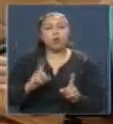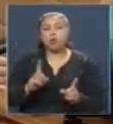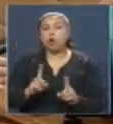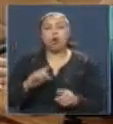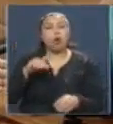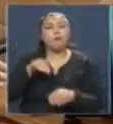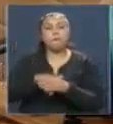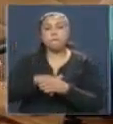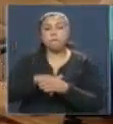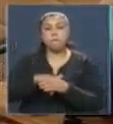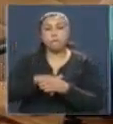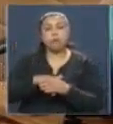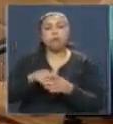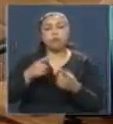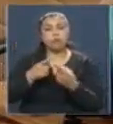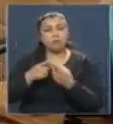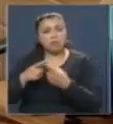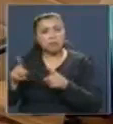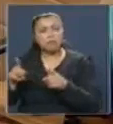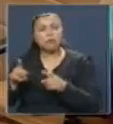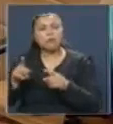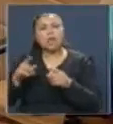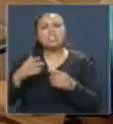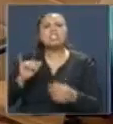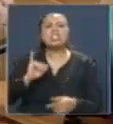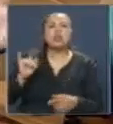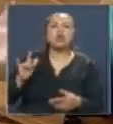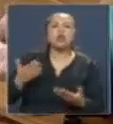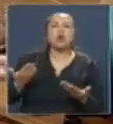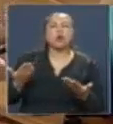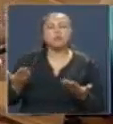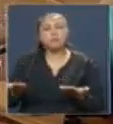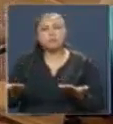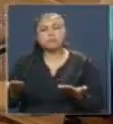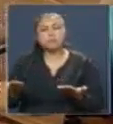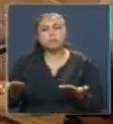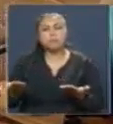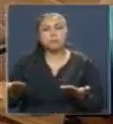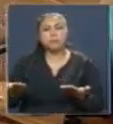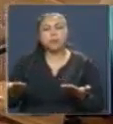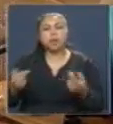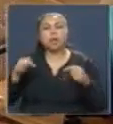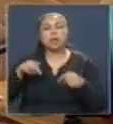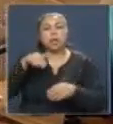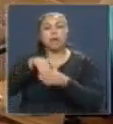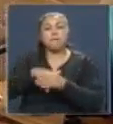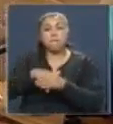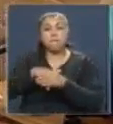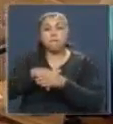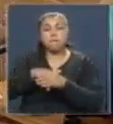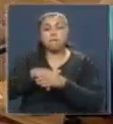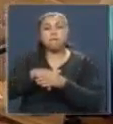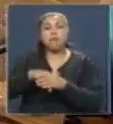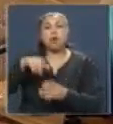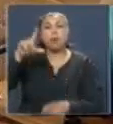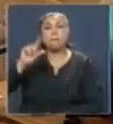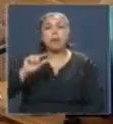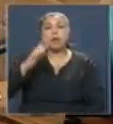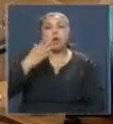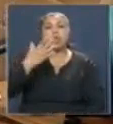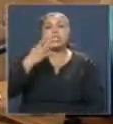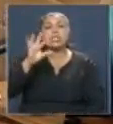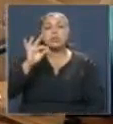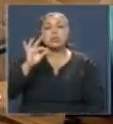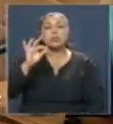Entonces la pregunta es si vamos a quedar conforme con ese estado de las cosas en que está votando menos del 50% de